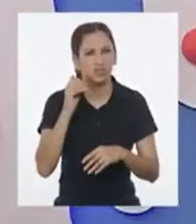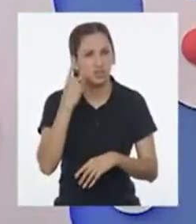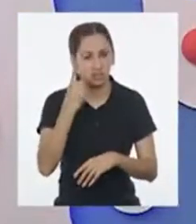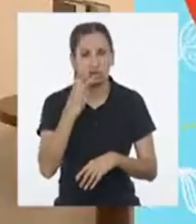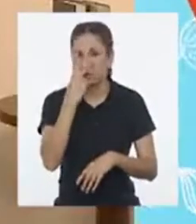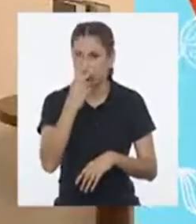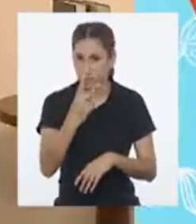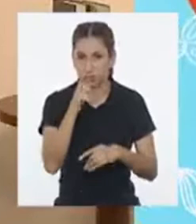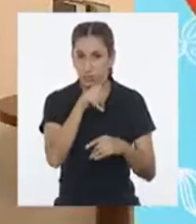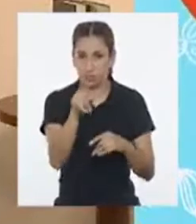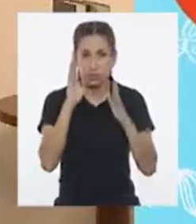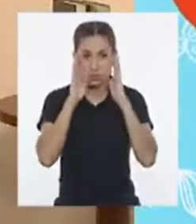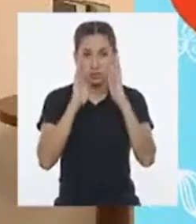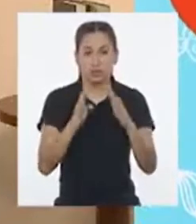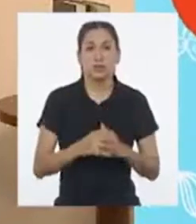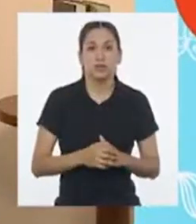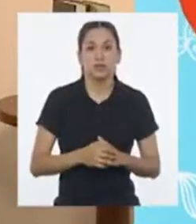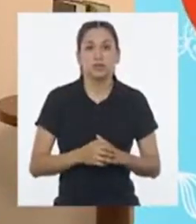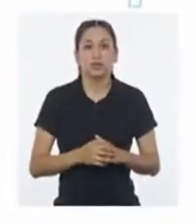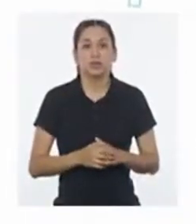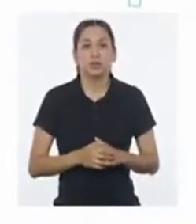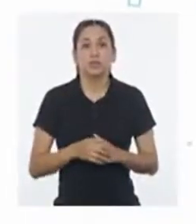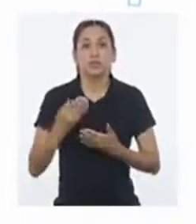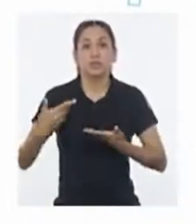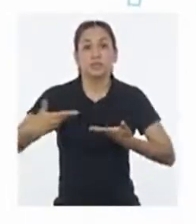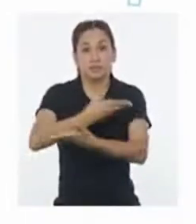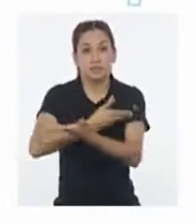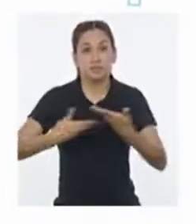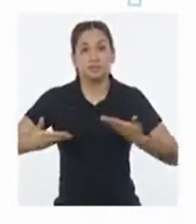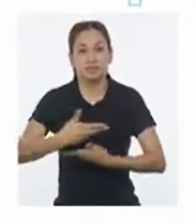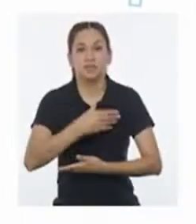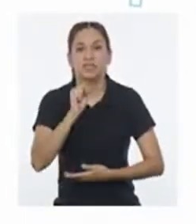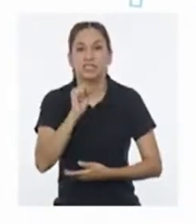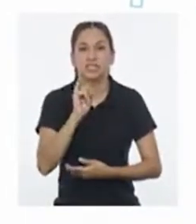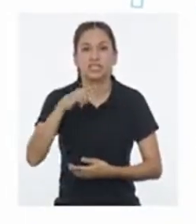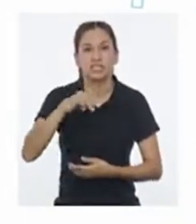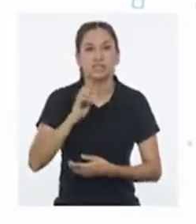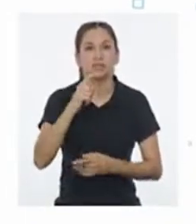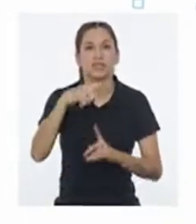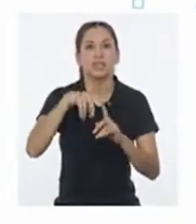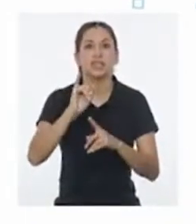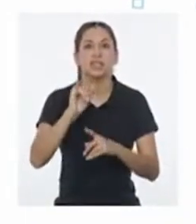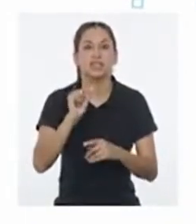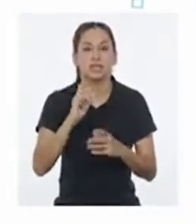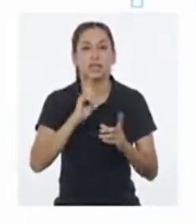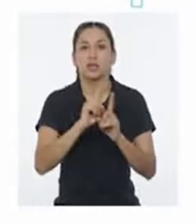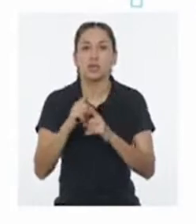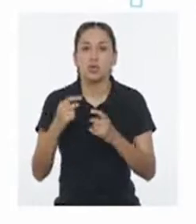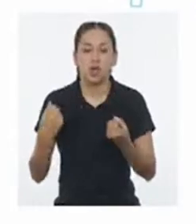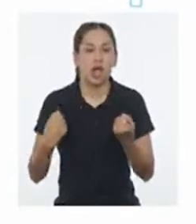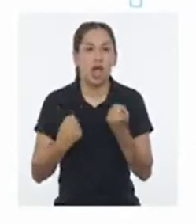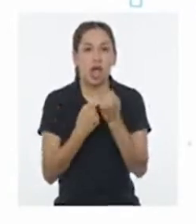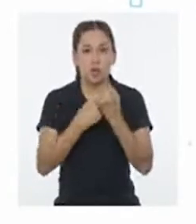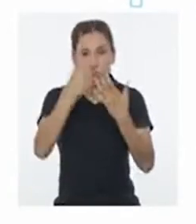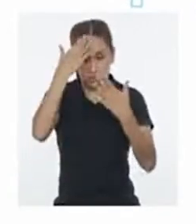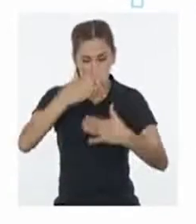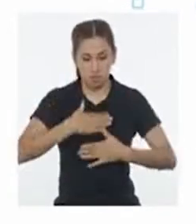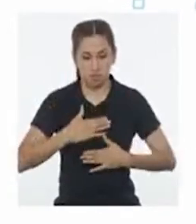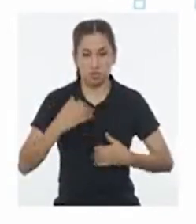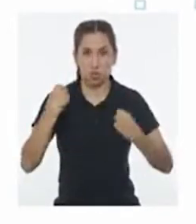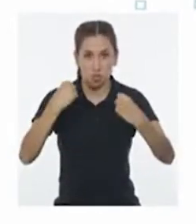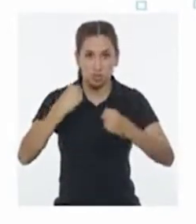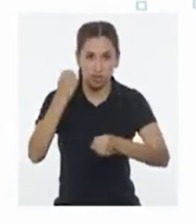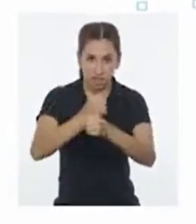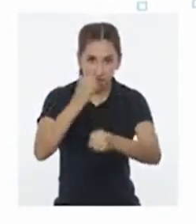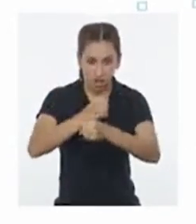es eso? Veamos con atención. Reciprocidad simétrica se refiere al intercambio de energía humana o bienes entre